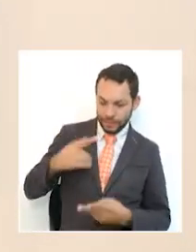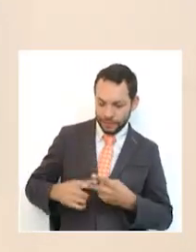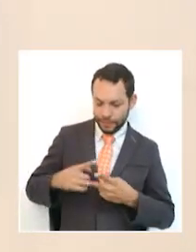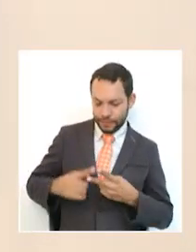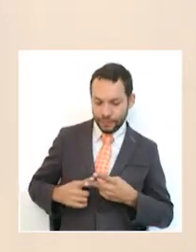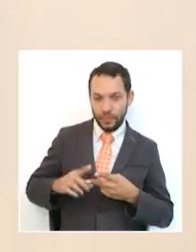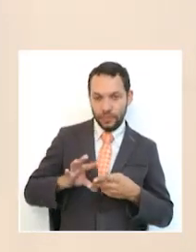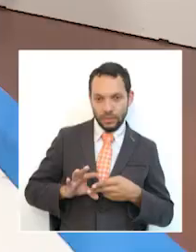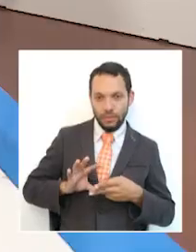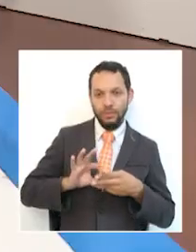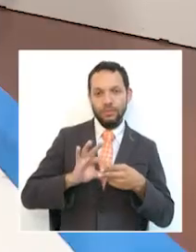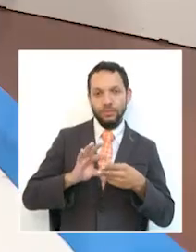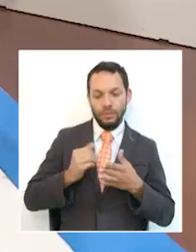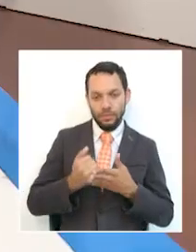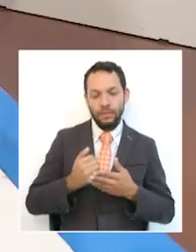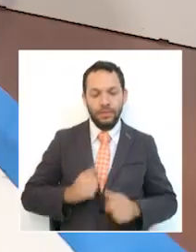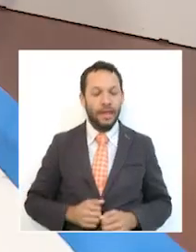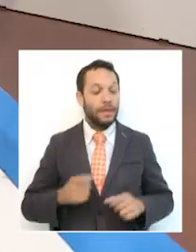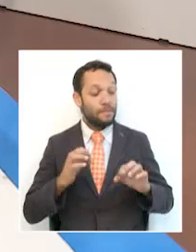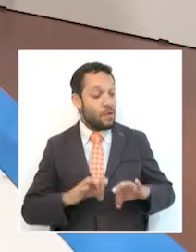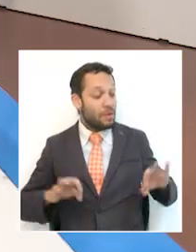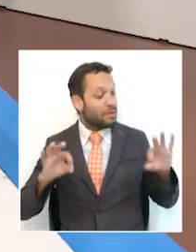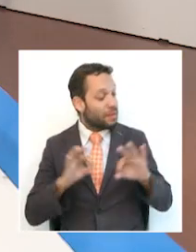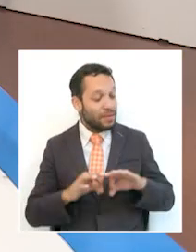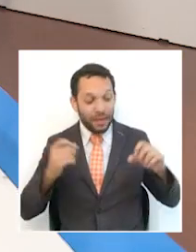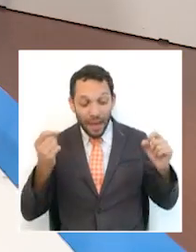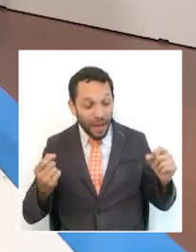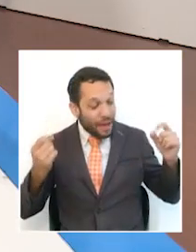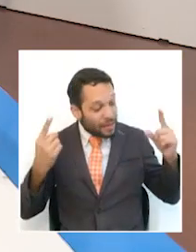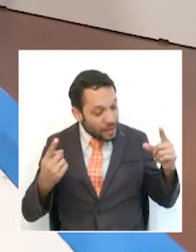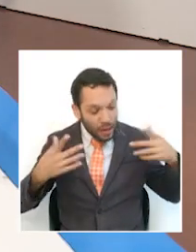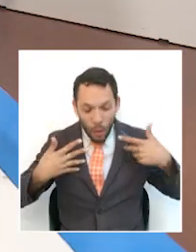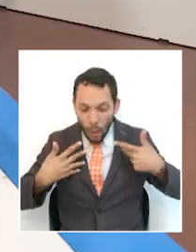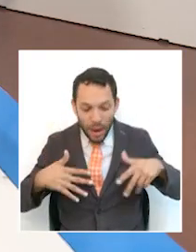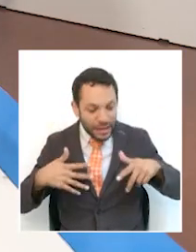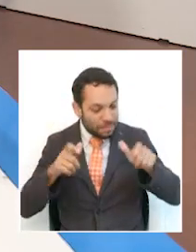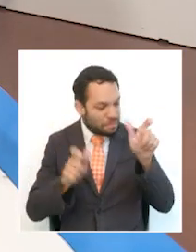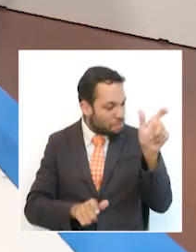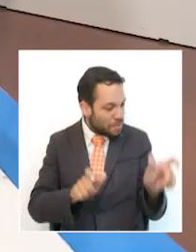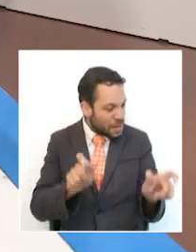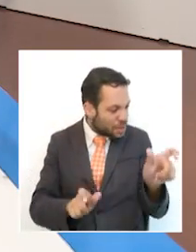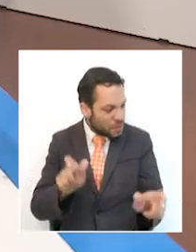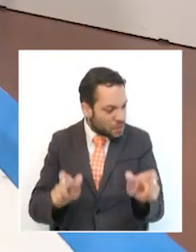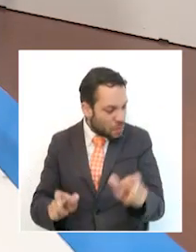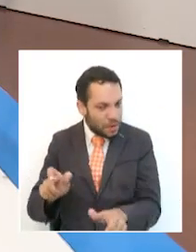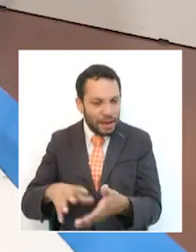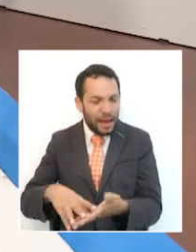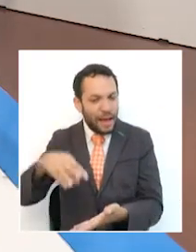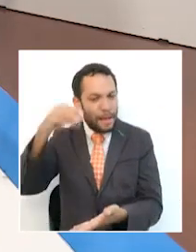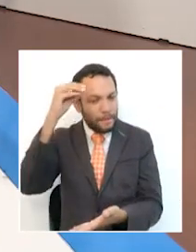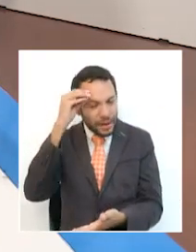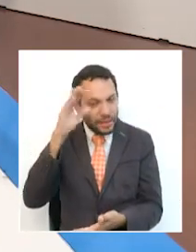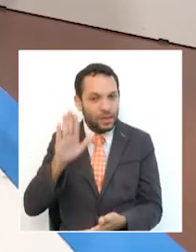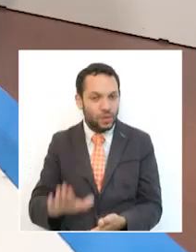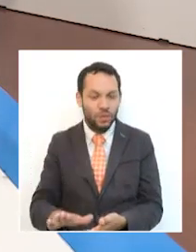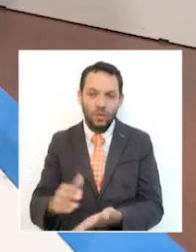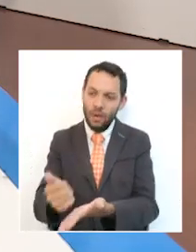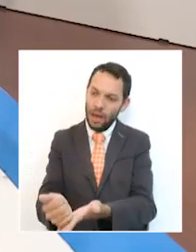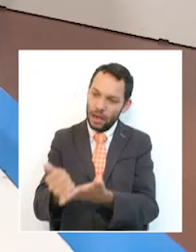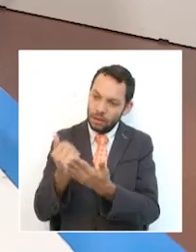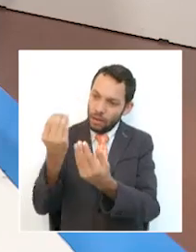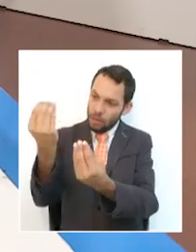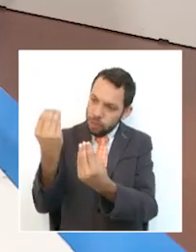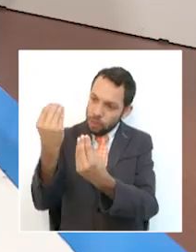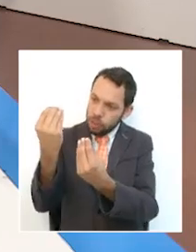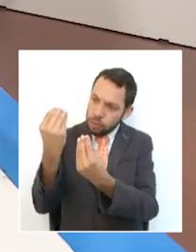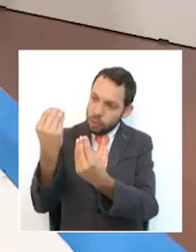muy hermoso cuando uno entiende por qué la ayurveda de cualquier persona daba a entender viene de dios viene de los vedas los vedas pero los que trajeron toda la información aquí